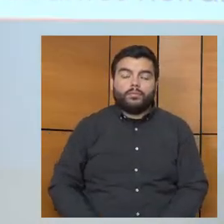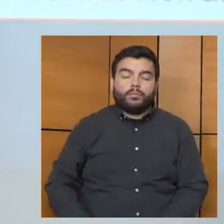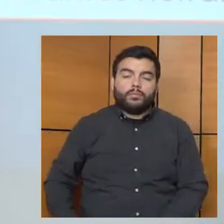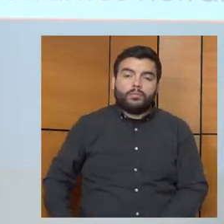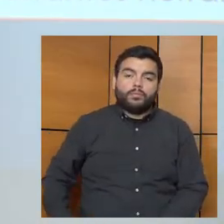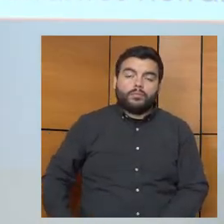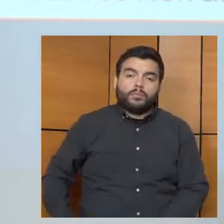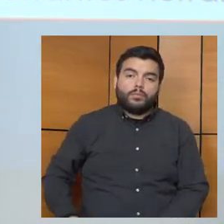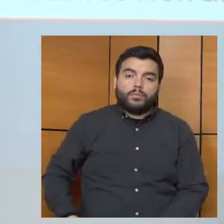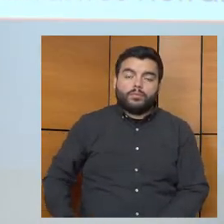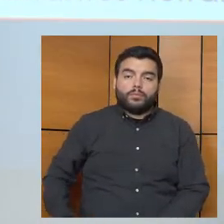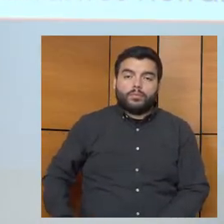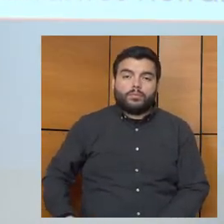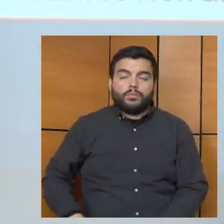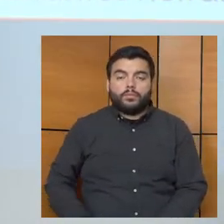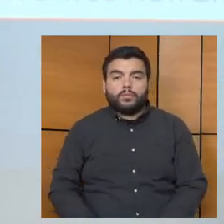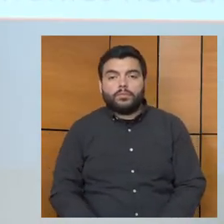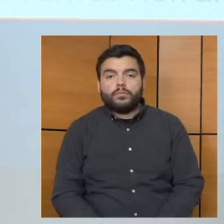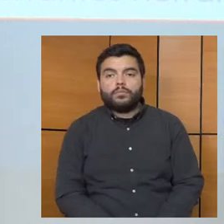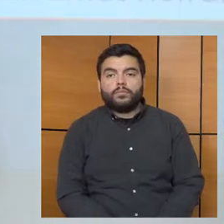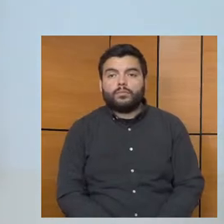Bien.